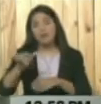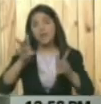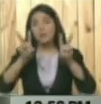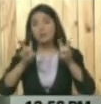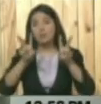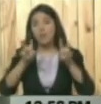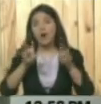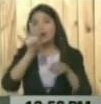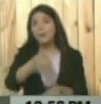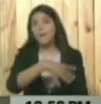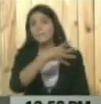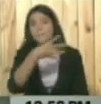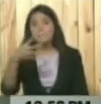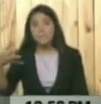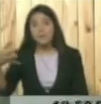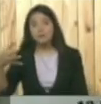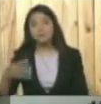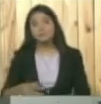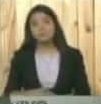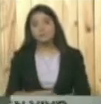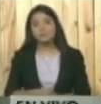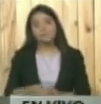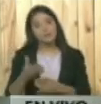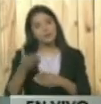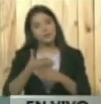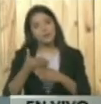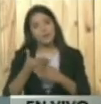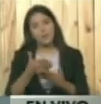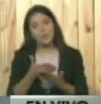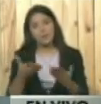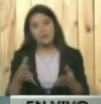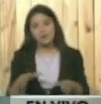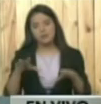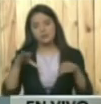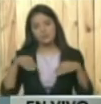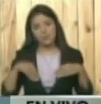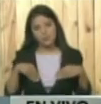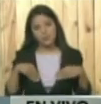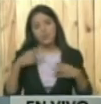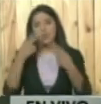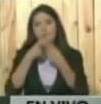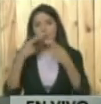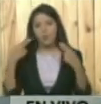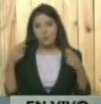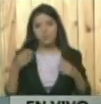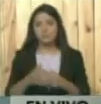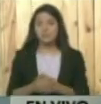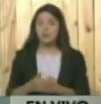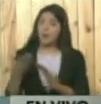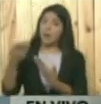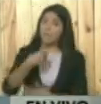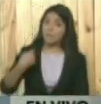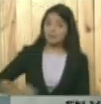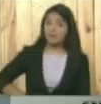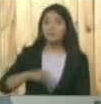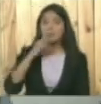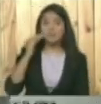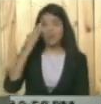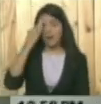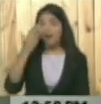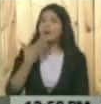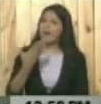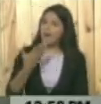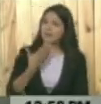nueva agenda urbana que compartimos y asumimos con compromiso. presidente Correa, muchas gracias por la